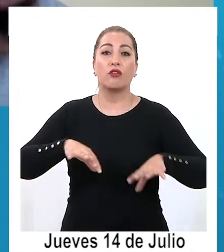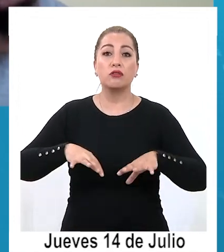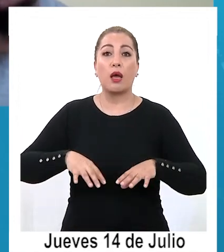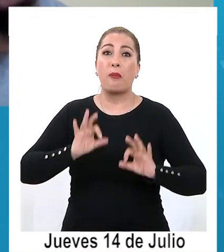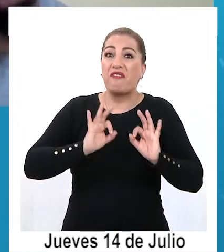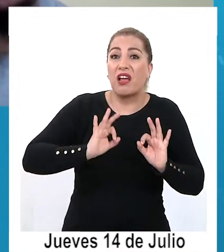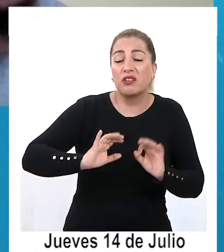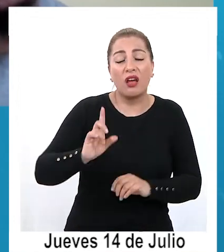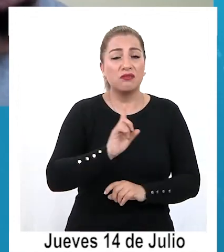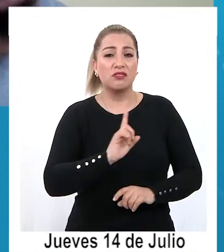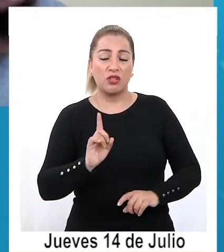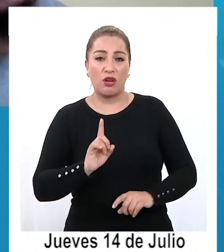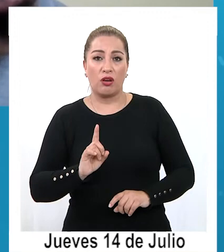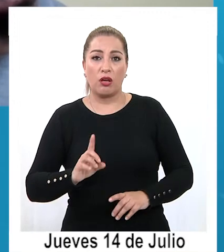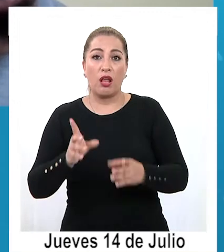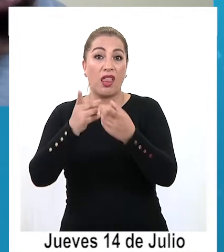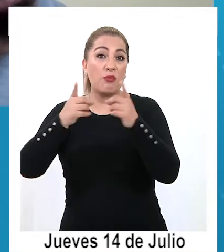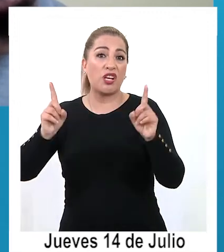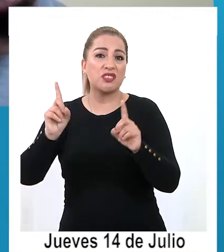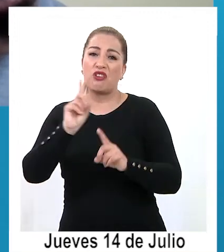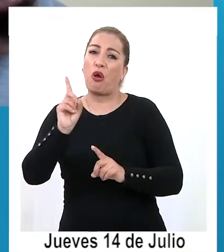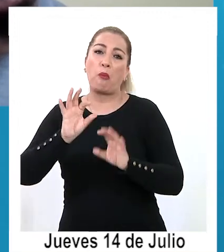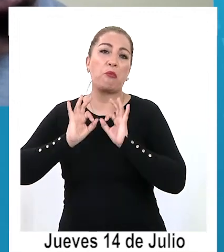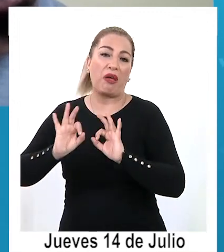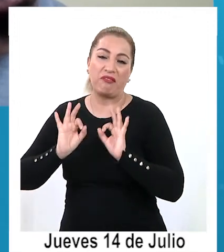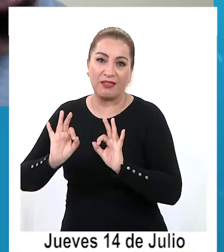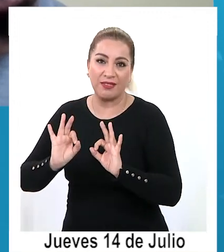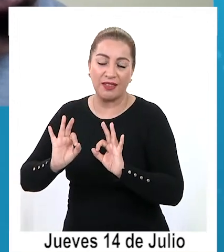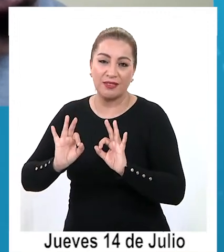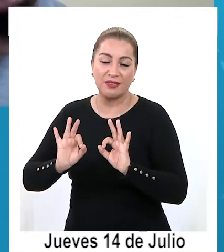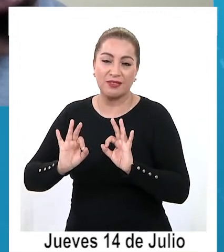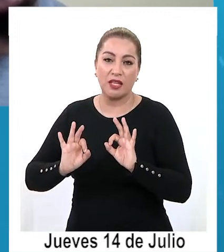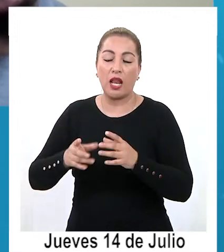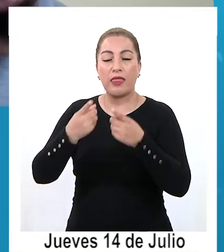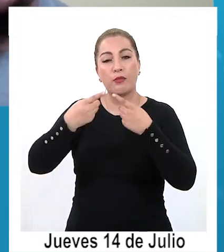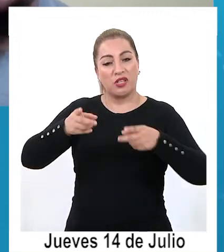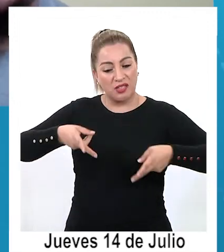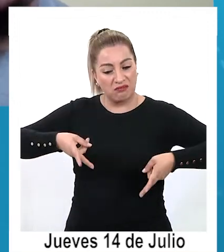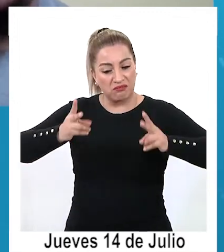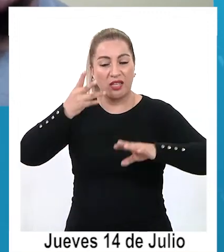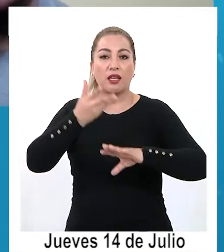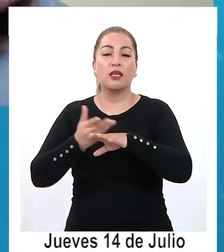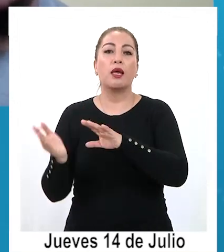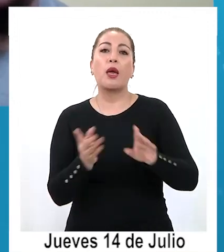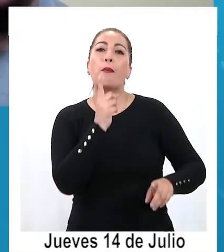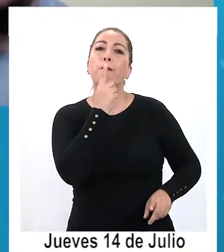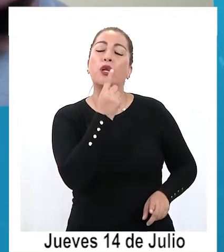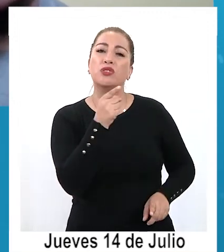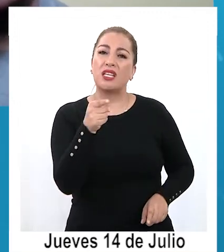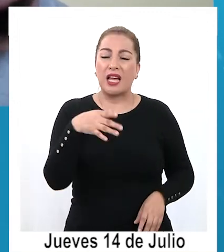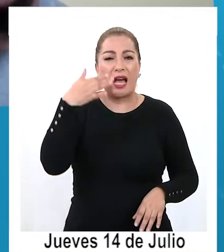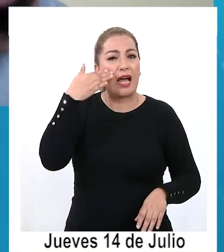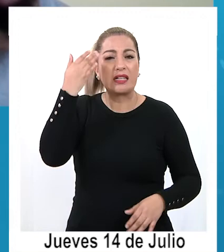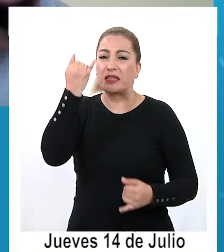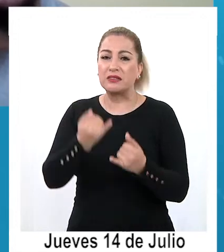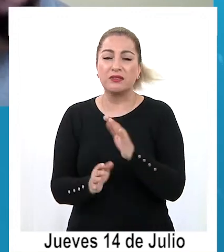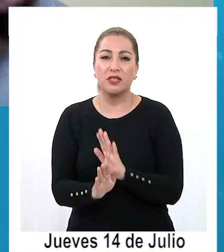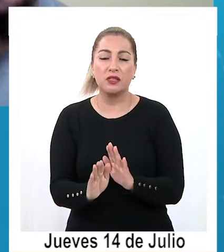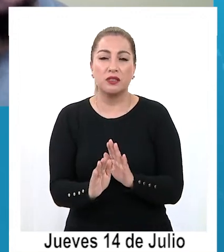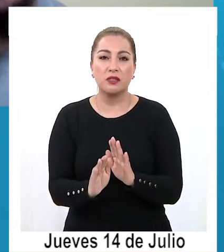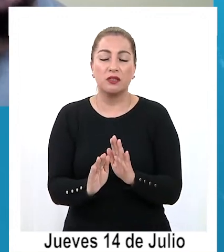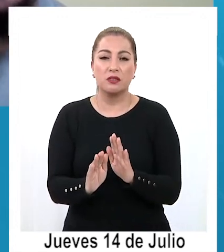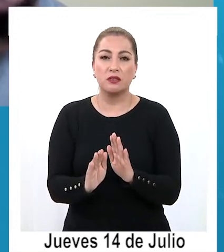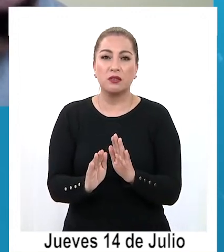perfecto, pero nuestra democracia tampoco es perfecta y la democracia que nos han permitido tener. Javier, bueno, para ir terminando, ya está todo dicho